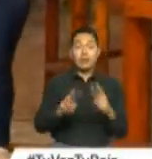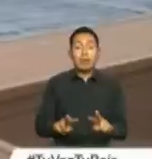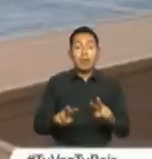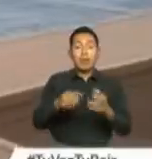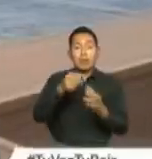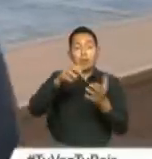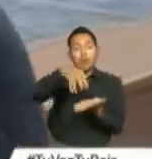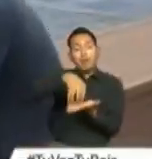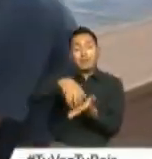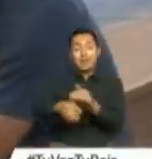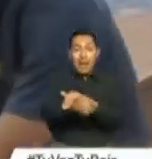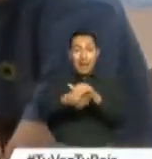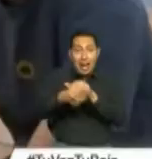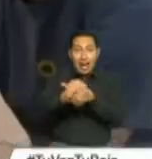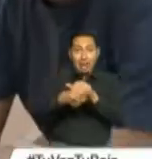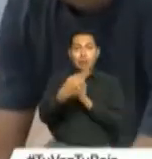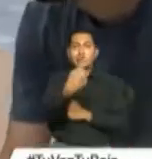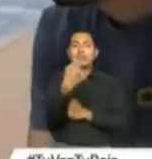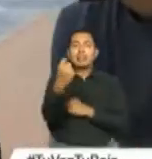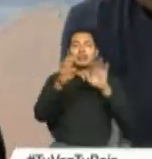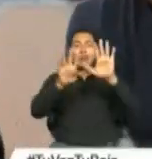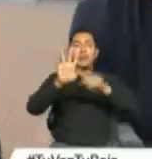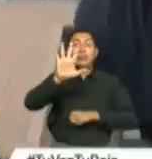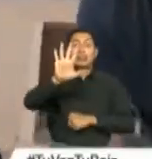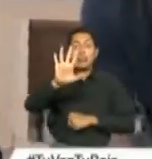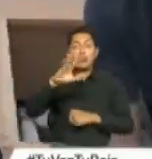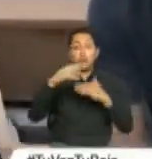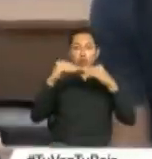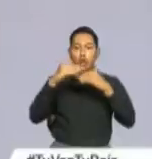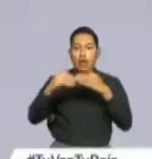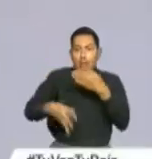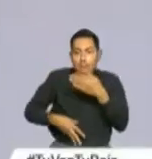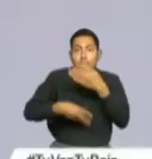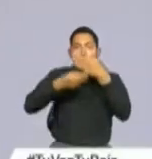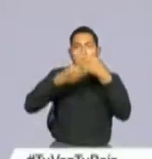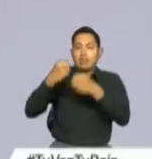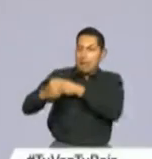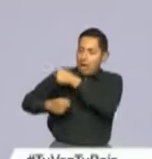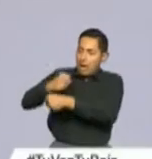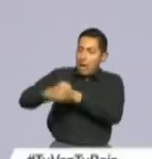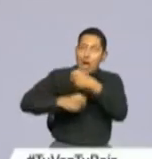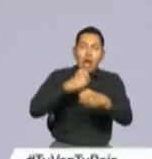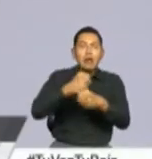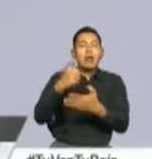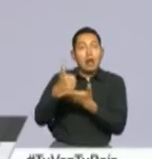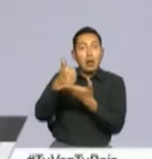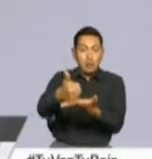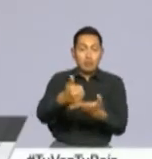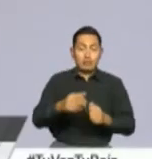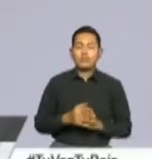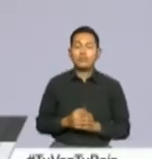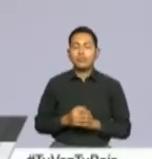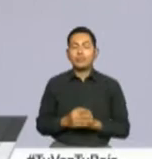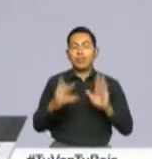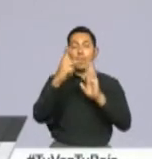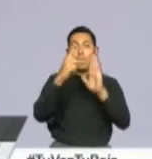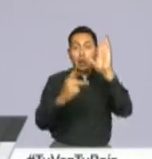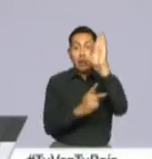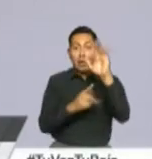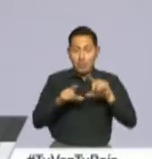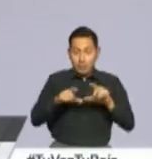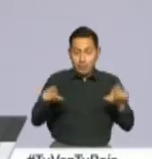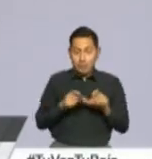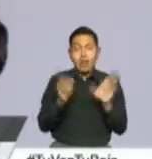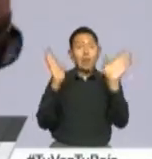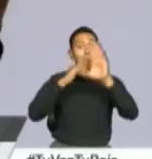Galápagos recibirán hasta $195 anuales. Y un programa de becas tiene esa orientación, acortar